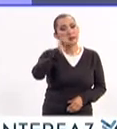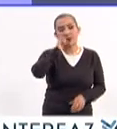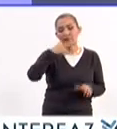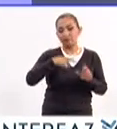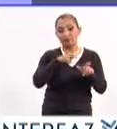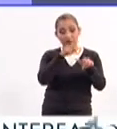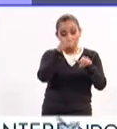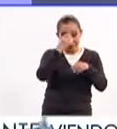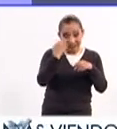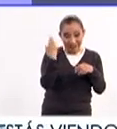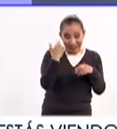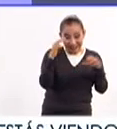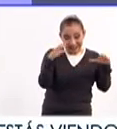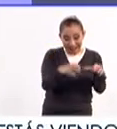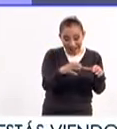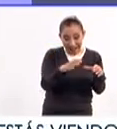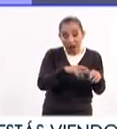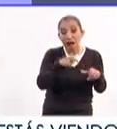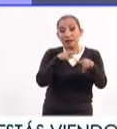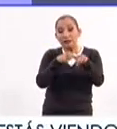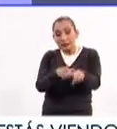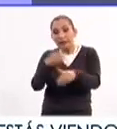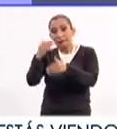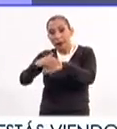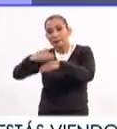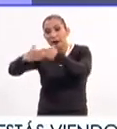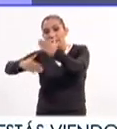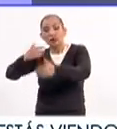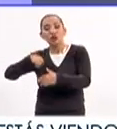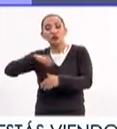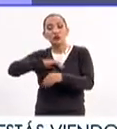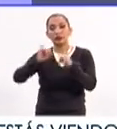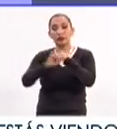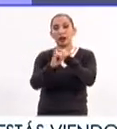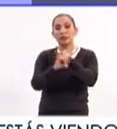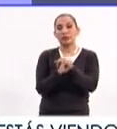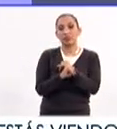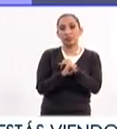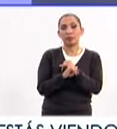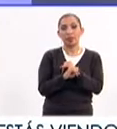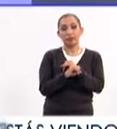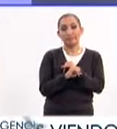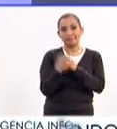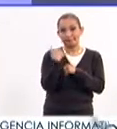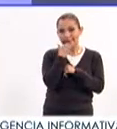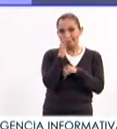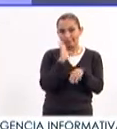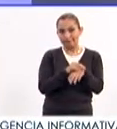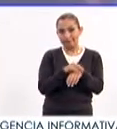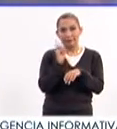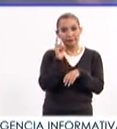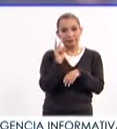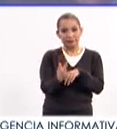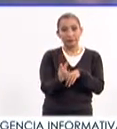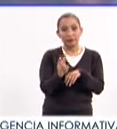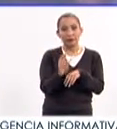continuidad a nuestras conversaciones, siempre. Lo hacemos a través de nuestras redes sociales. Si me lo permiten, nos pueden encontrar